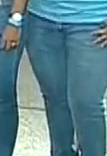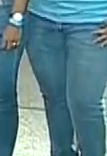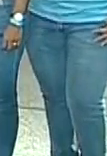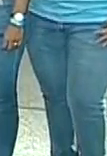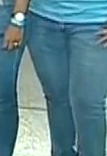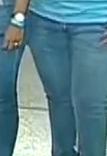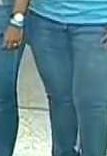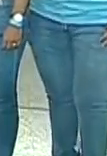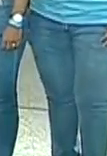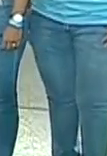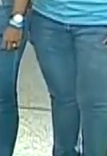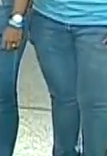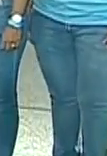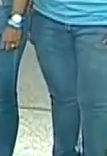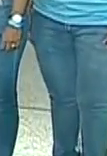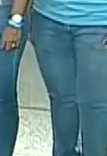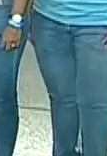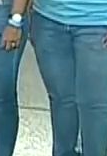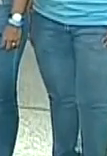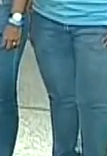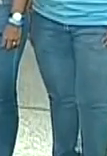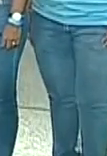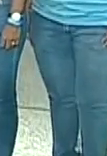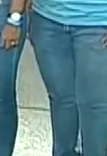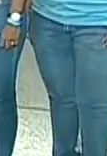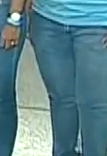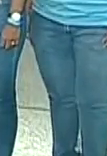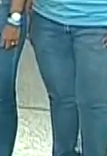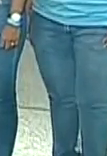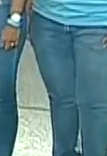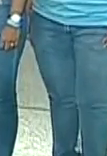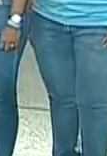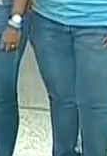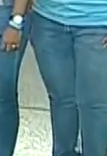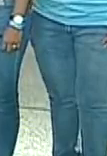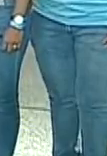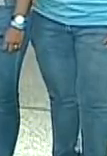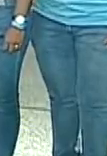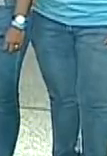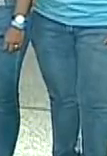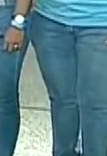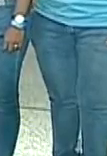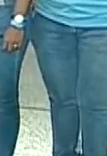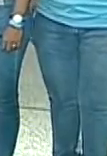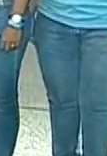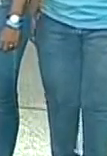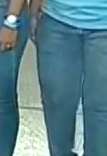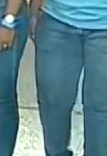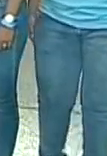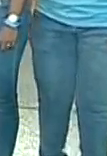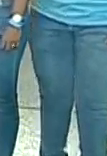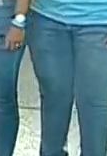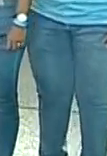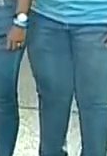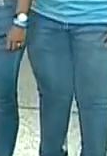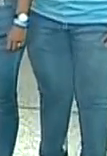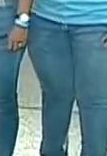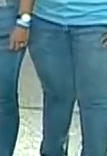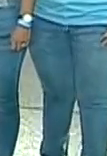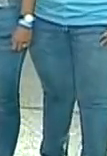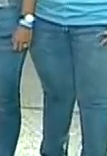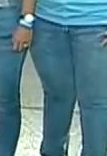Caribe. Aquí estamos en la zona central, en la escuela Gabriela Mistral, histórica unidad educativa del